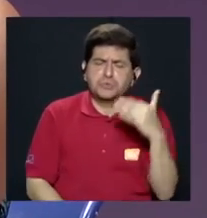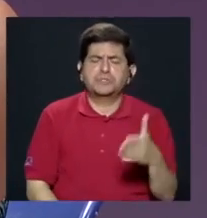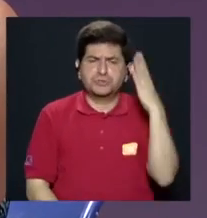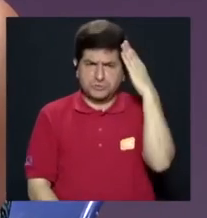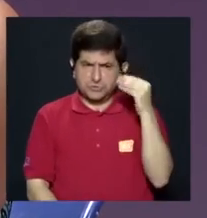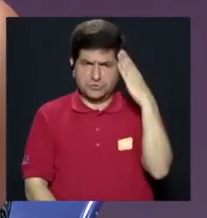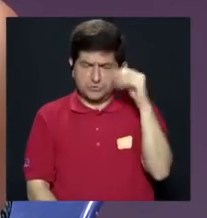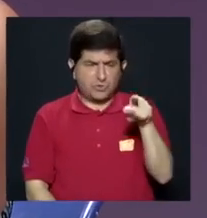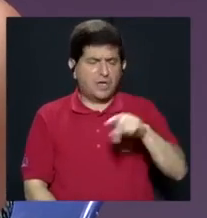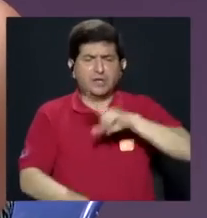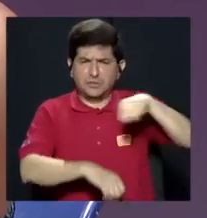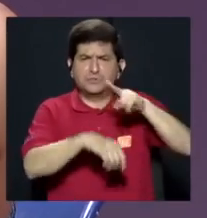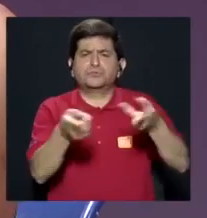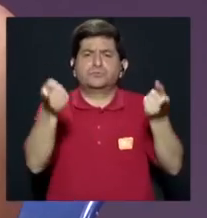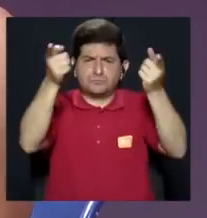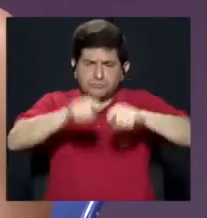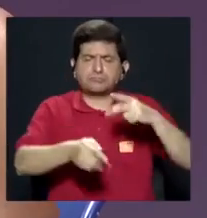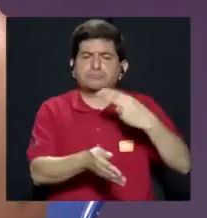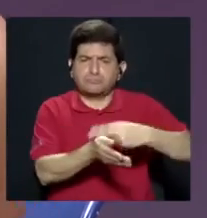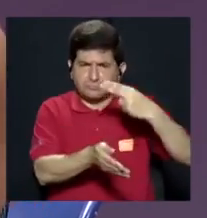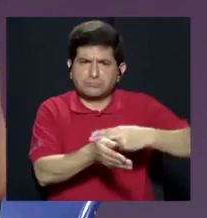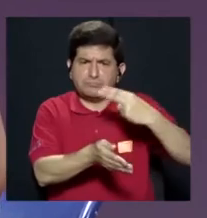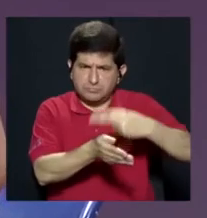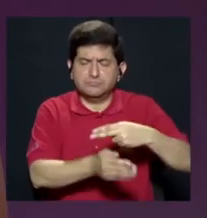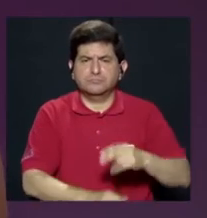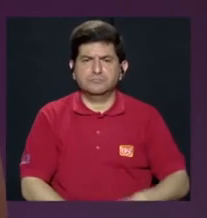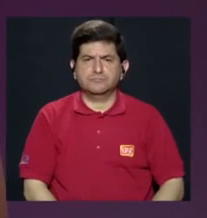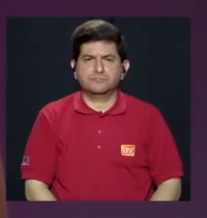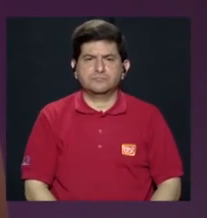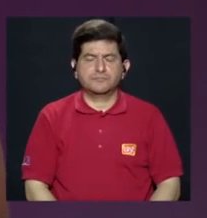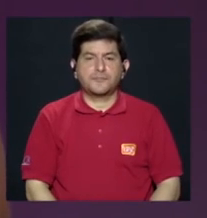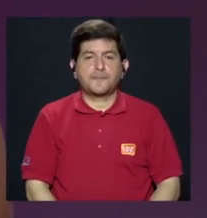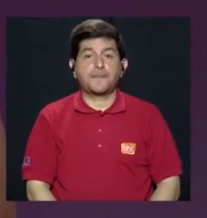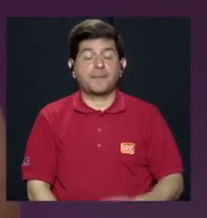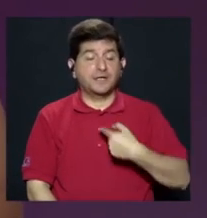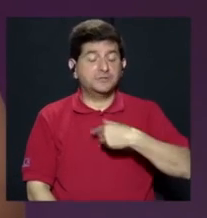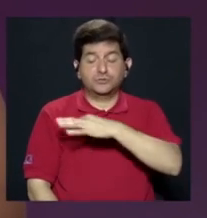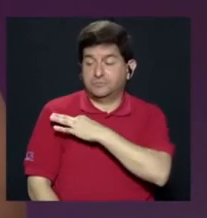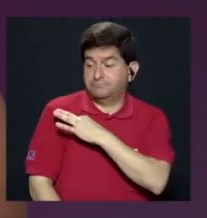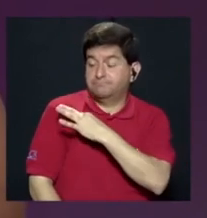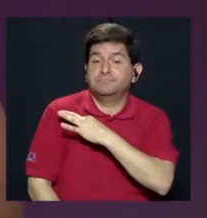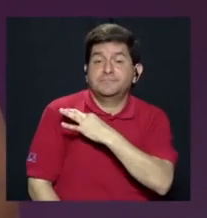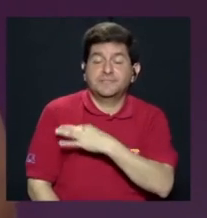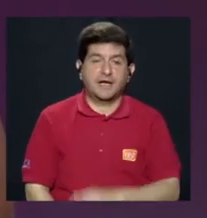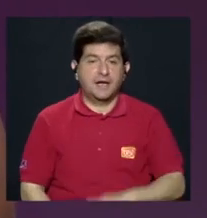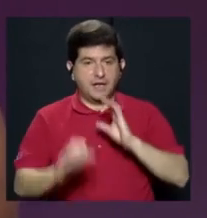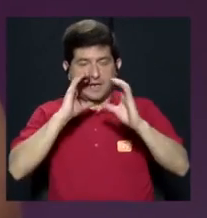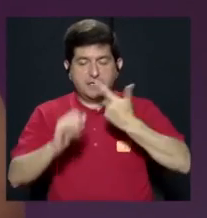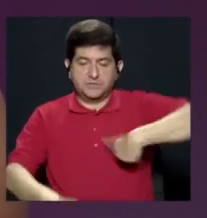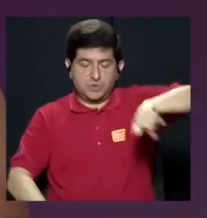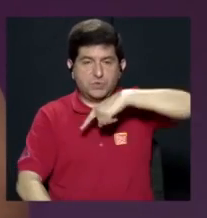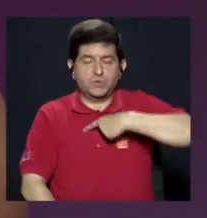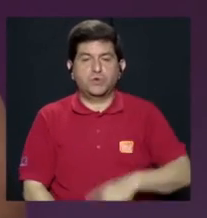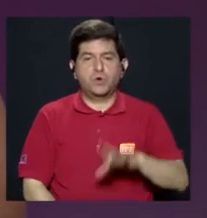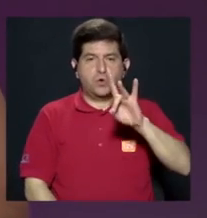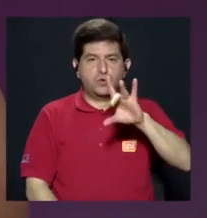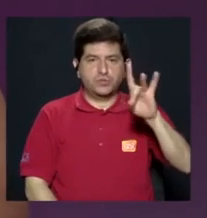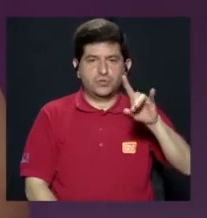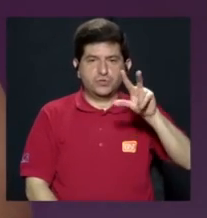vivido, porque esto es muy frecuente en realidad en los hospitales nuestros. Yo les invito a comunicarse con nosotras al